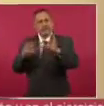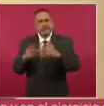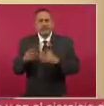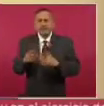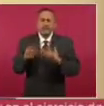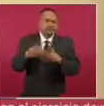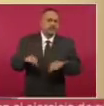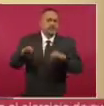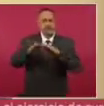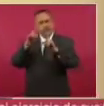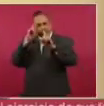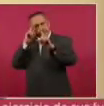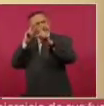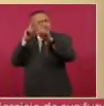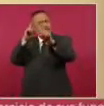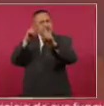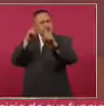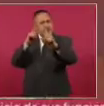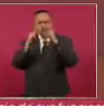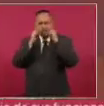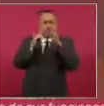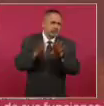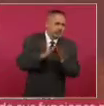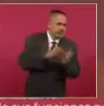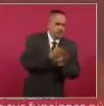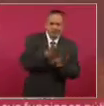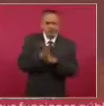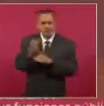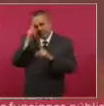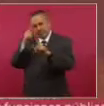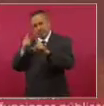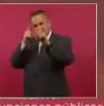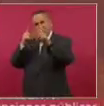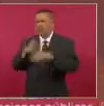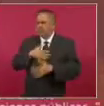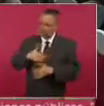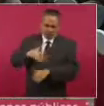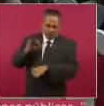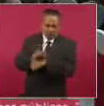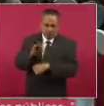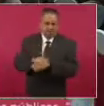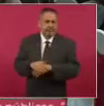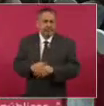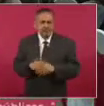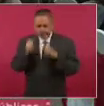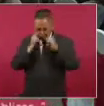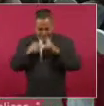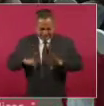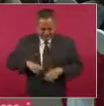son más importantes las causas que se defienden que el carácter,